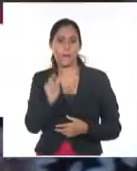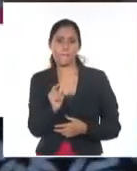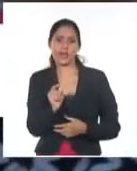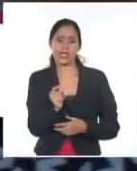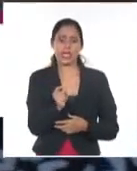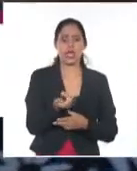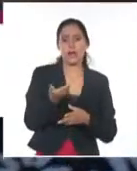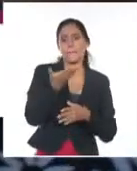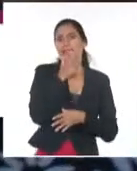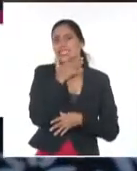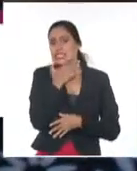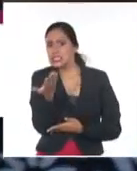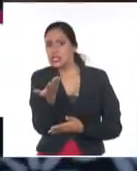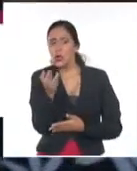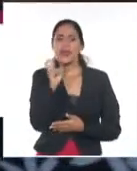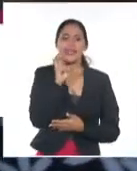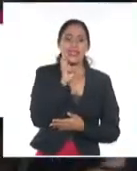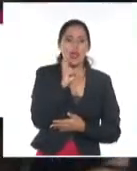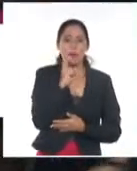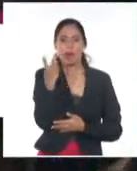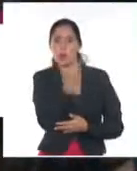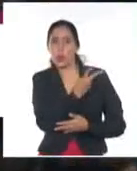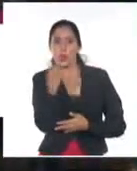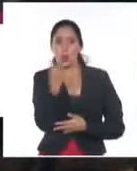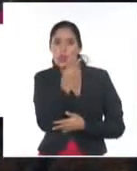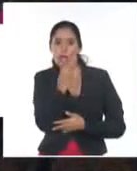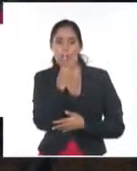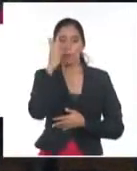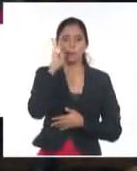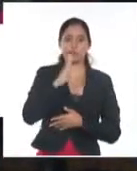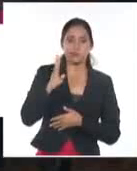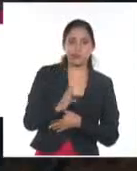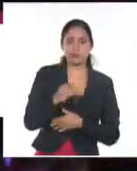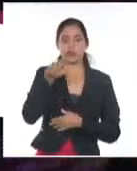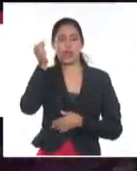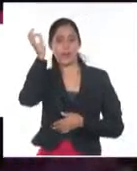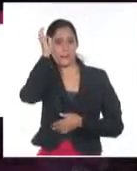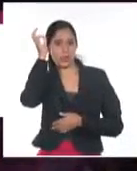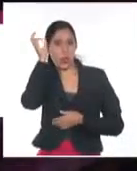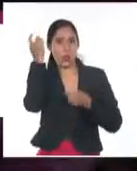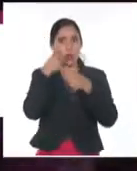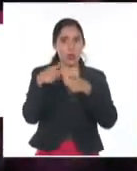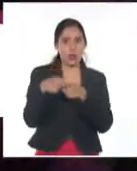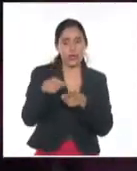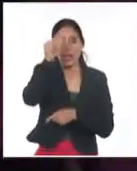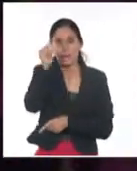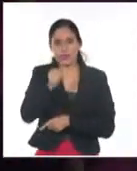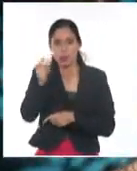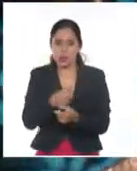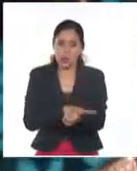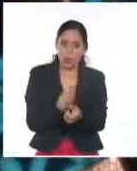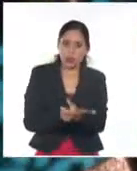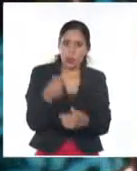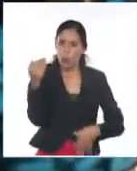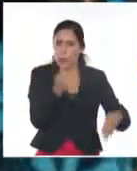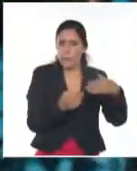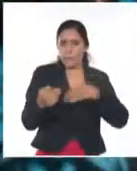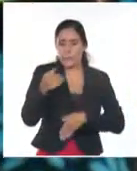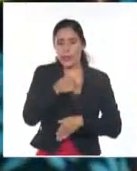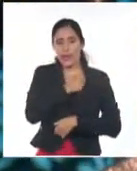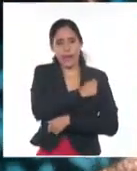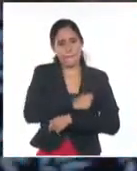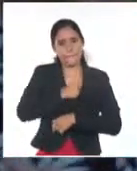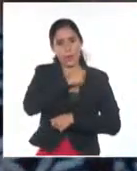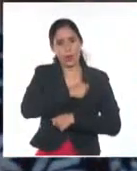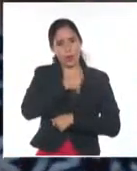todo lo que tocamos. Y claro, las personas son muy, también tienen una alma,